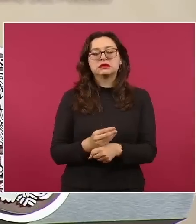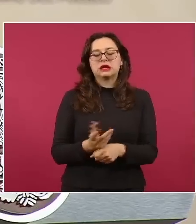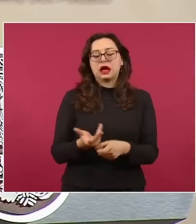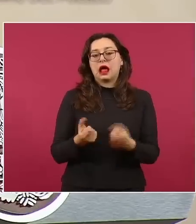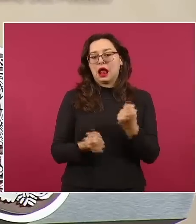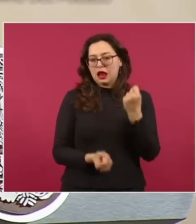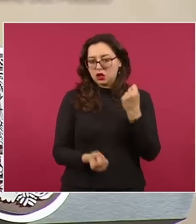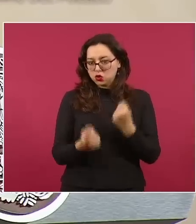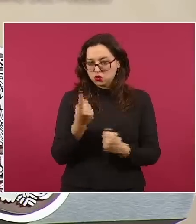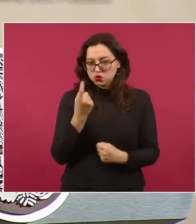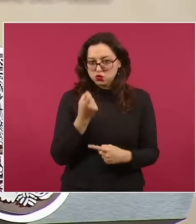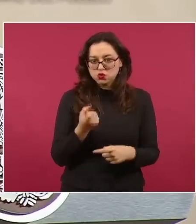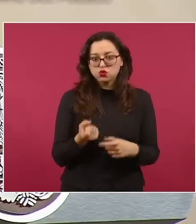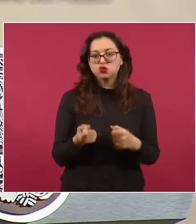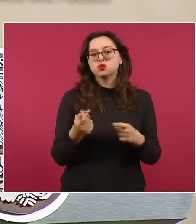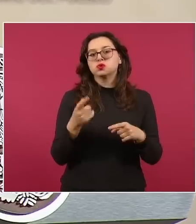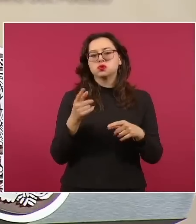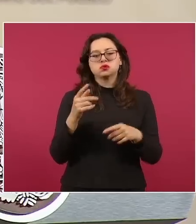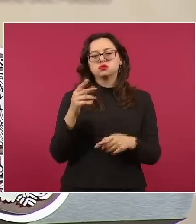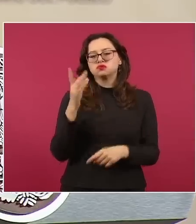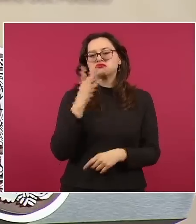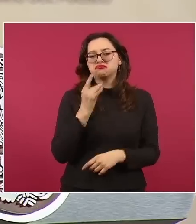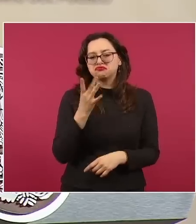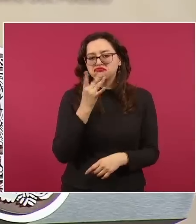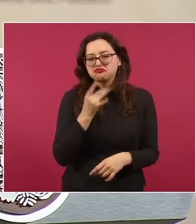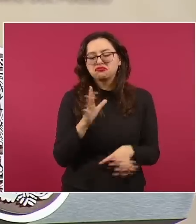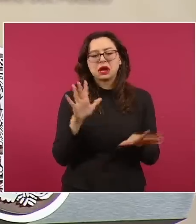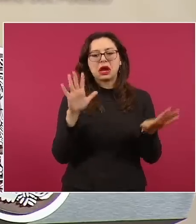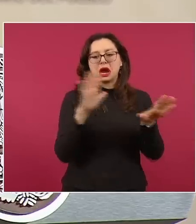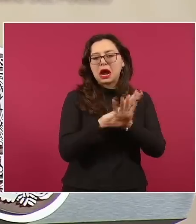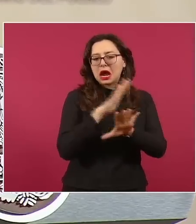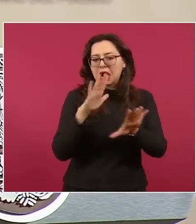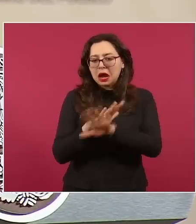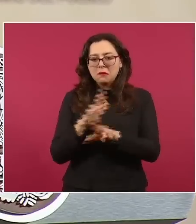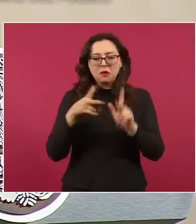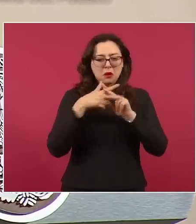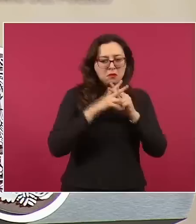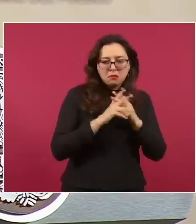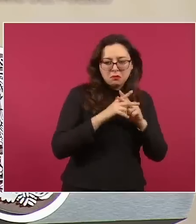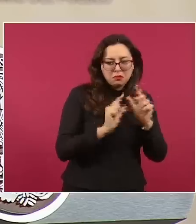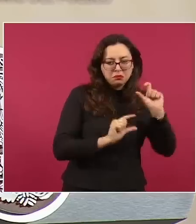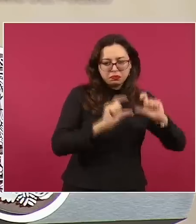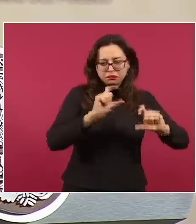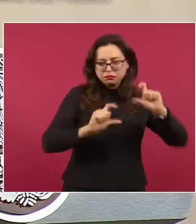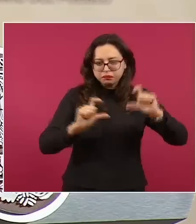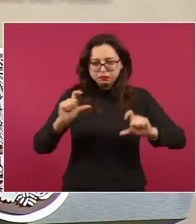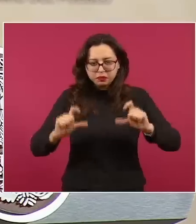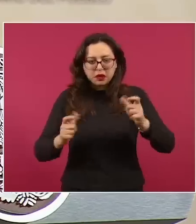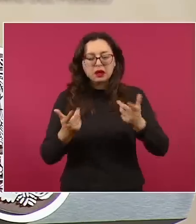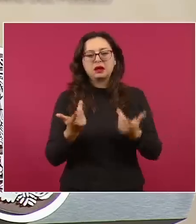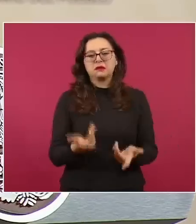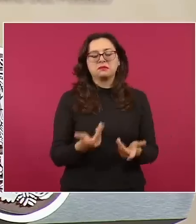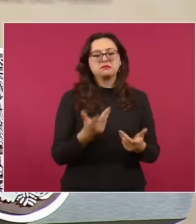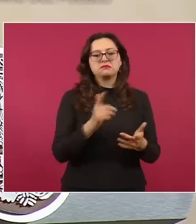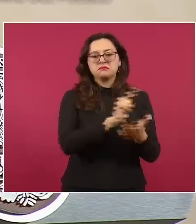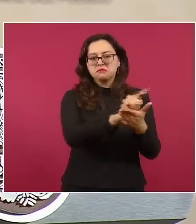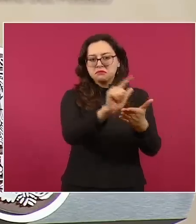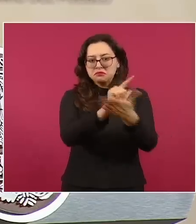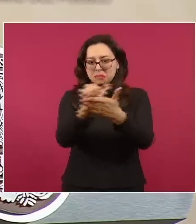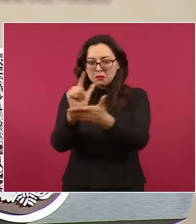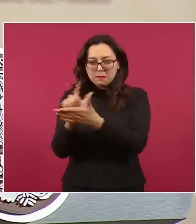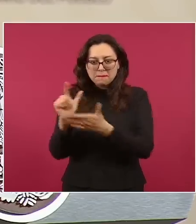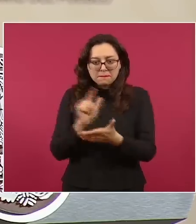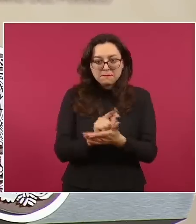menores, que son cambios de bombas, válvulas, compresores, cambiadores de calor, limpieza de equipos